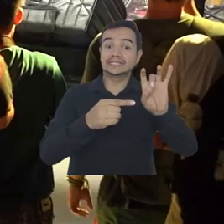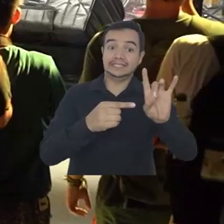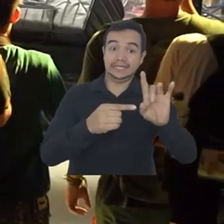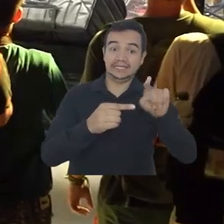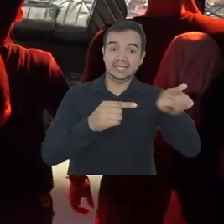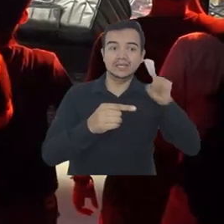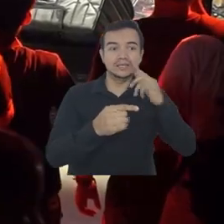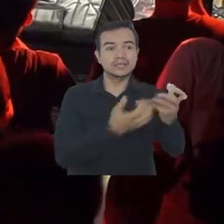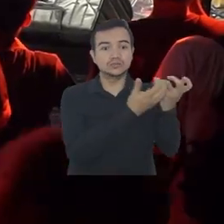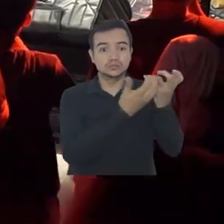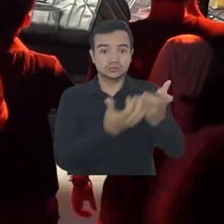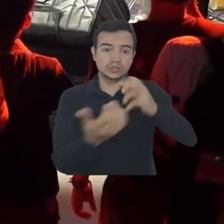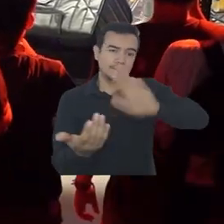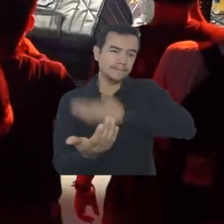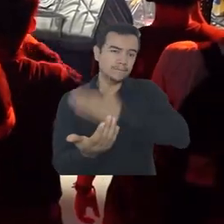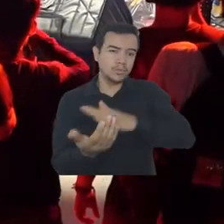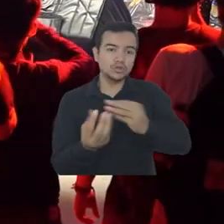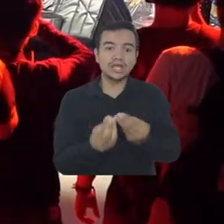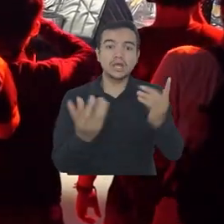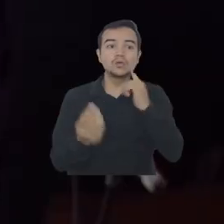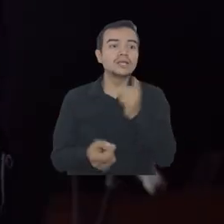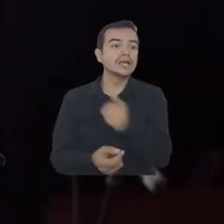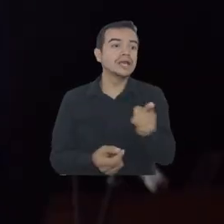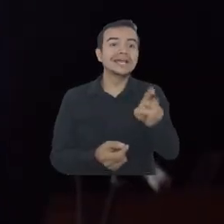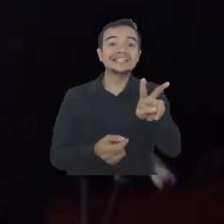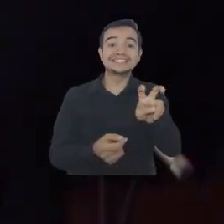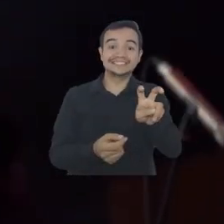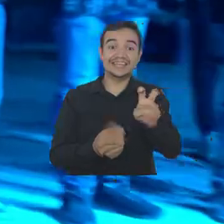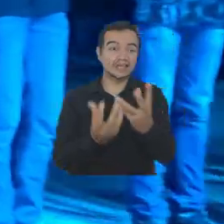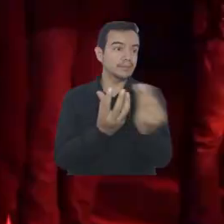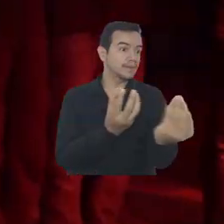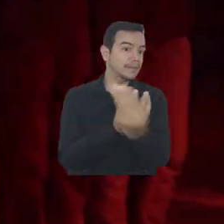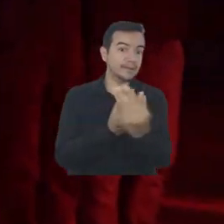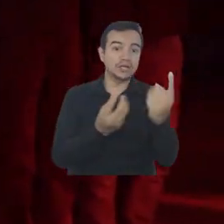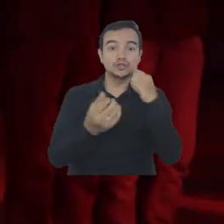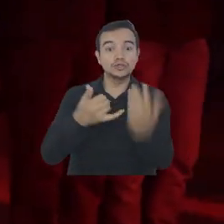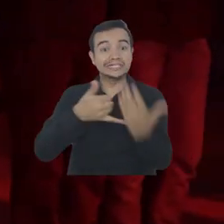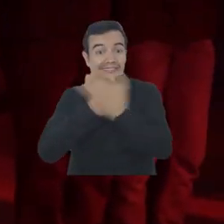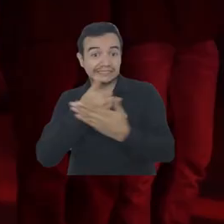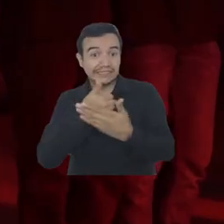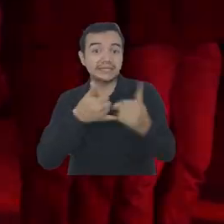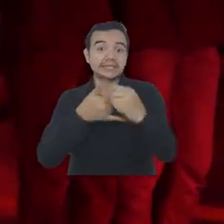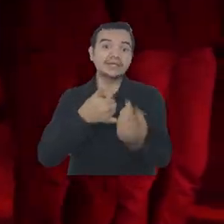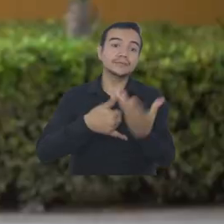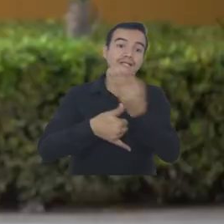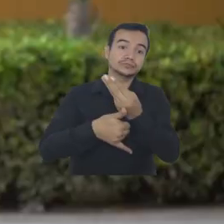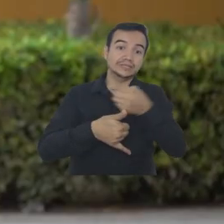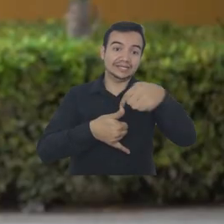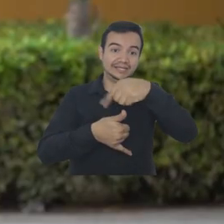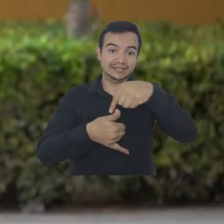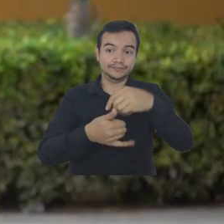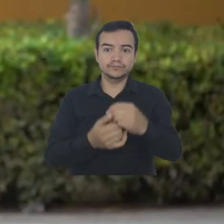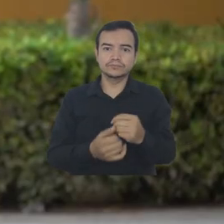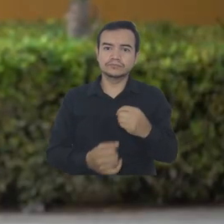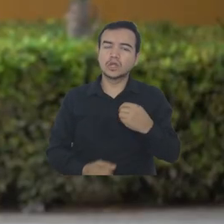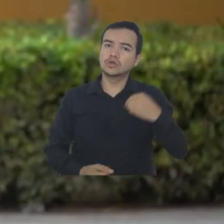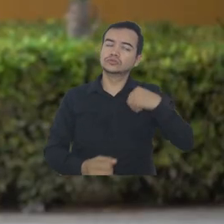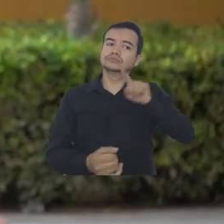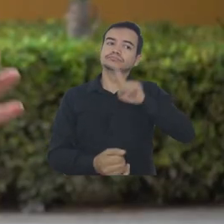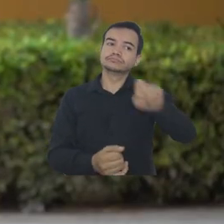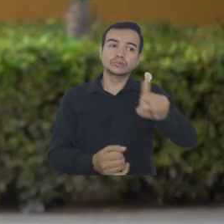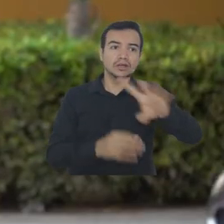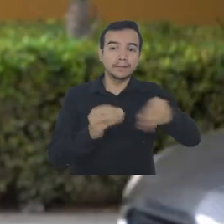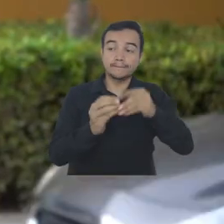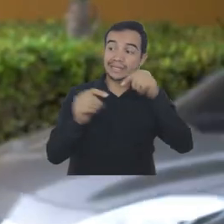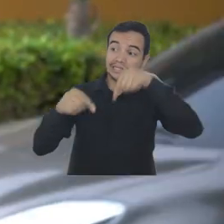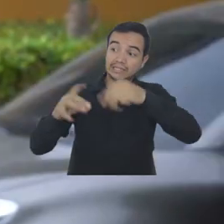versión contó con la participación de 7 bandas nacionales, regionales y locales. Ha sido un evento en el cual podemos experimentar muchas cosas y he